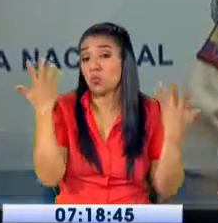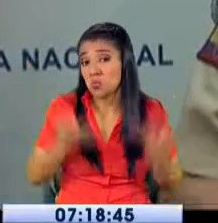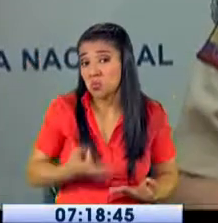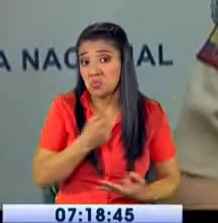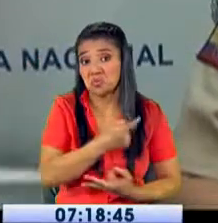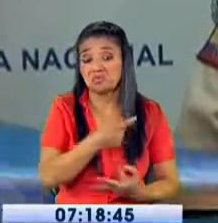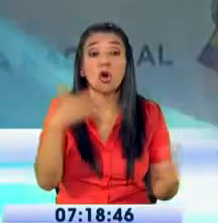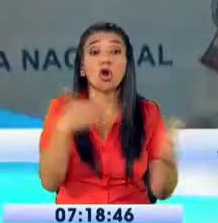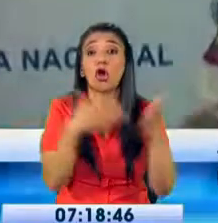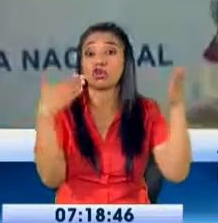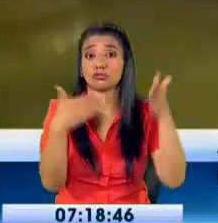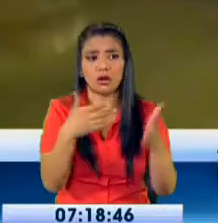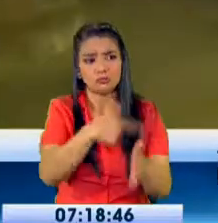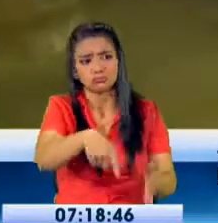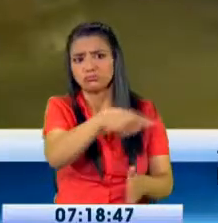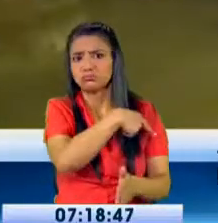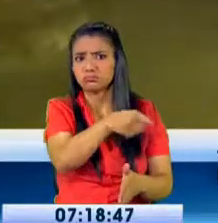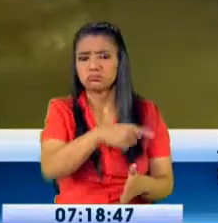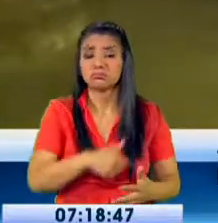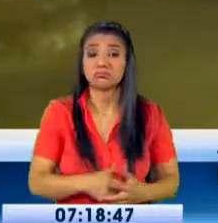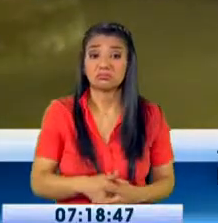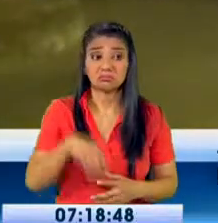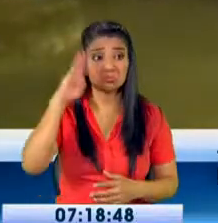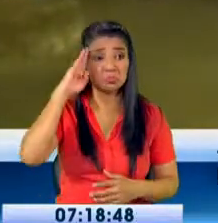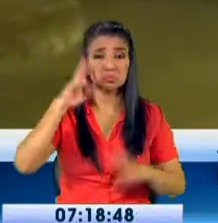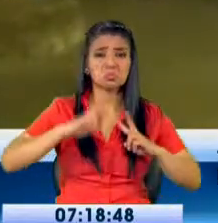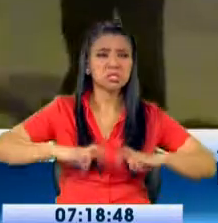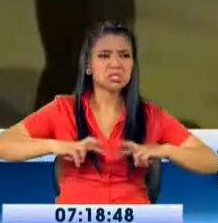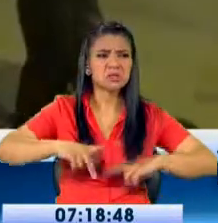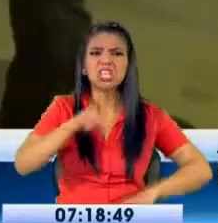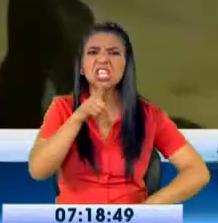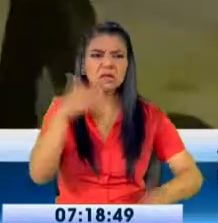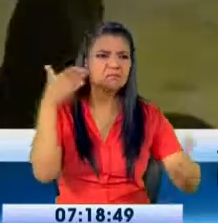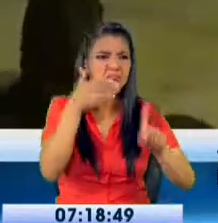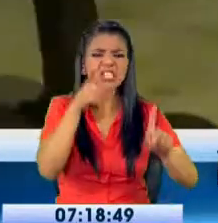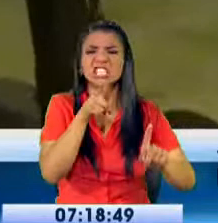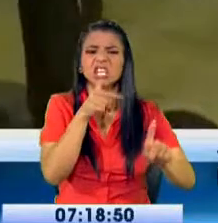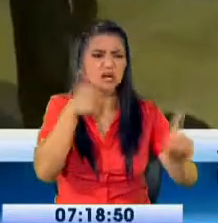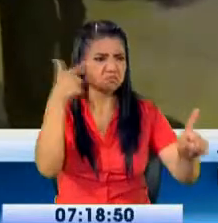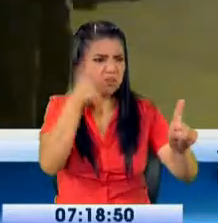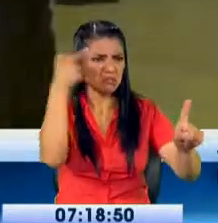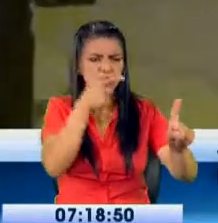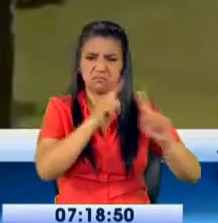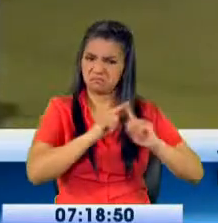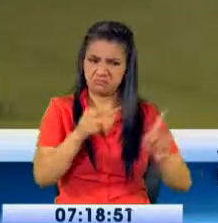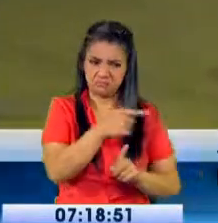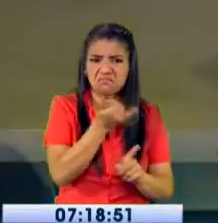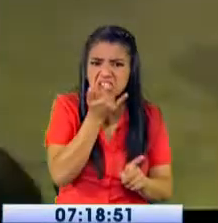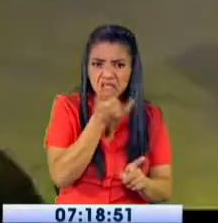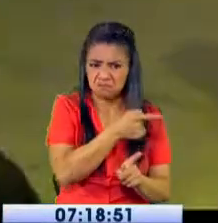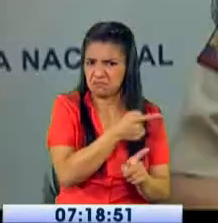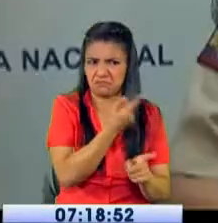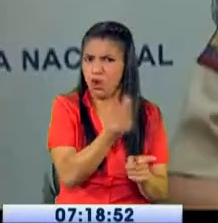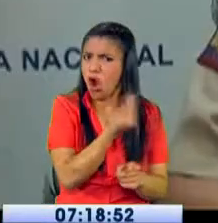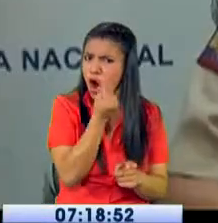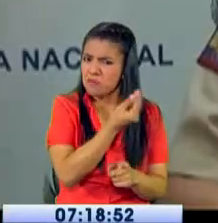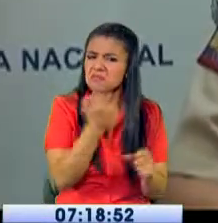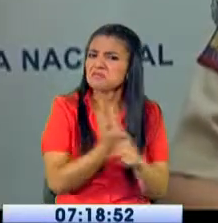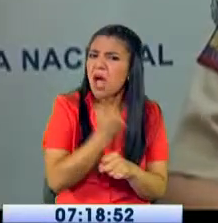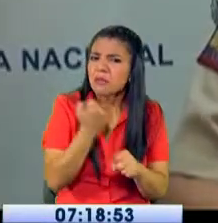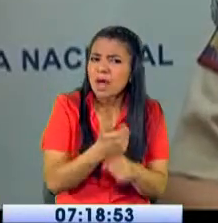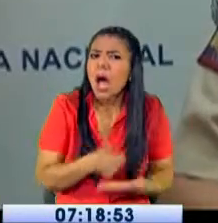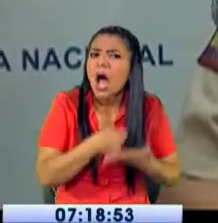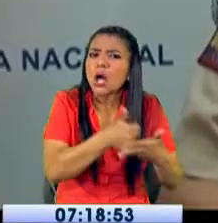disparos a quemarropa. La policía investiga quién era el blanco de los sicarios que terminaron con la vida del joven ayudante de soldador. No